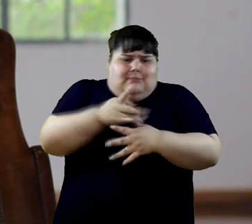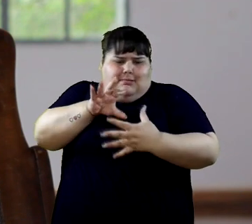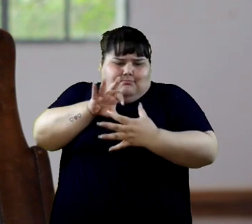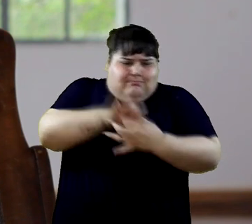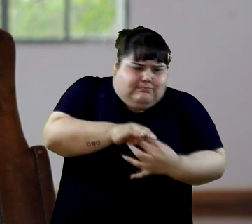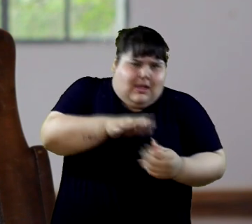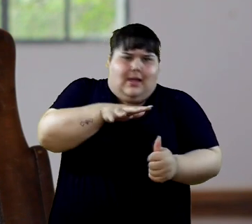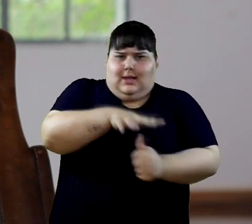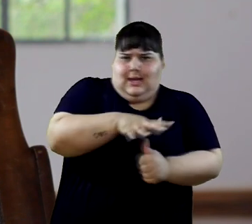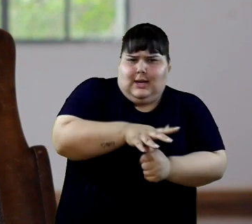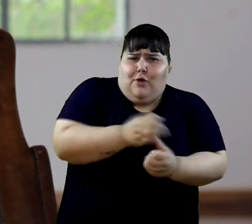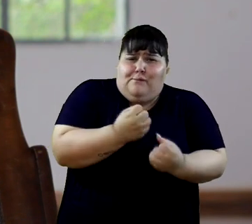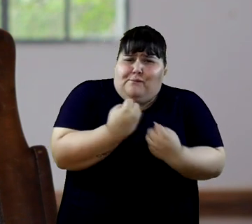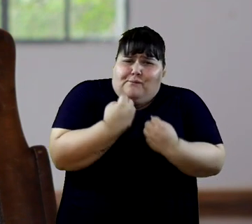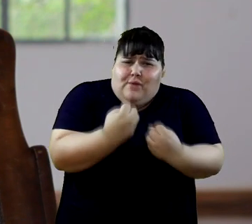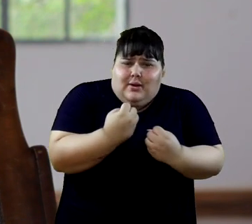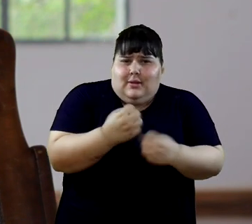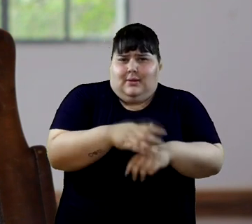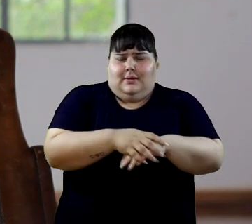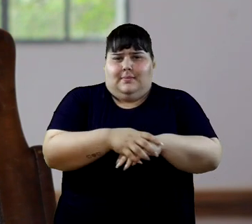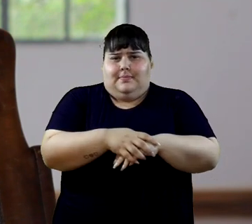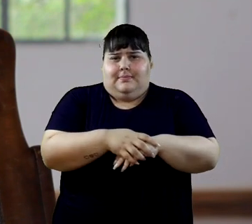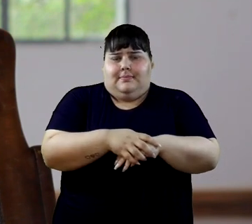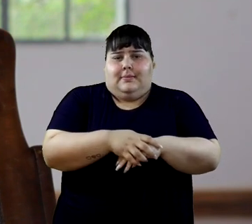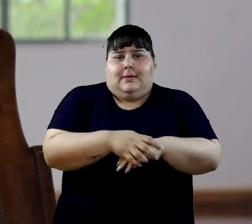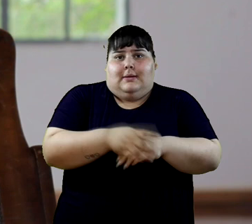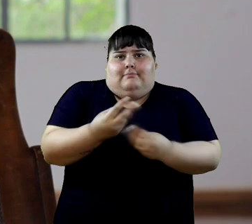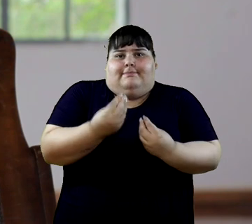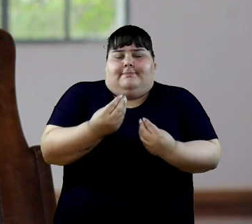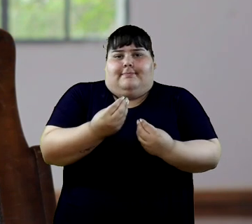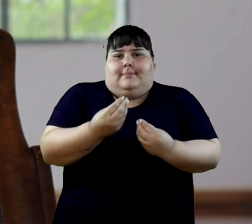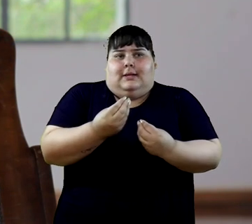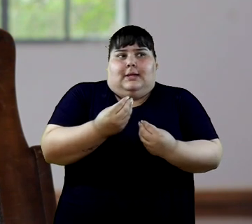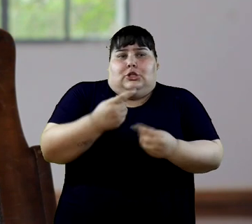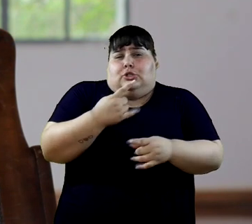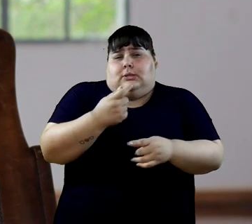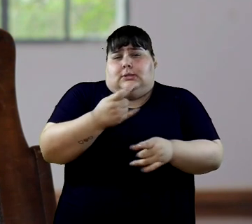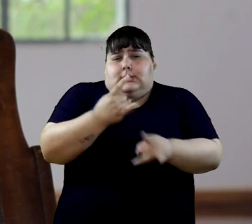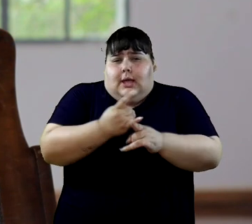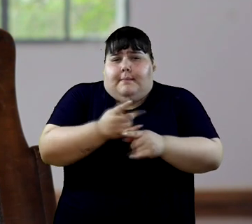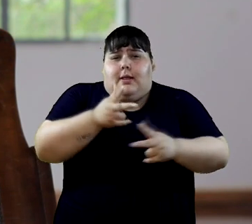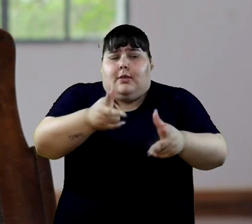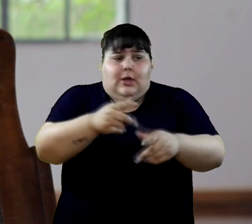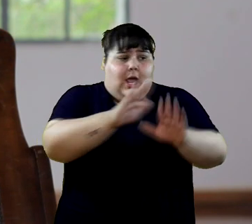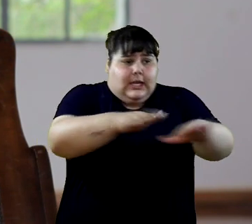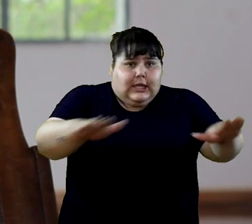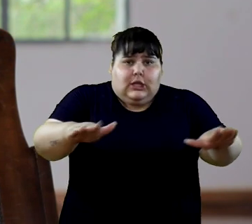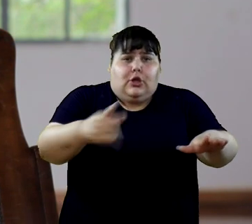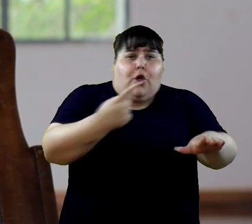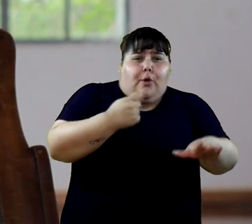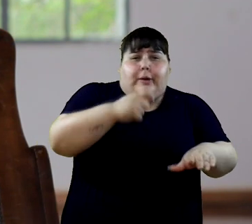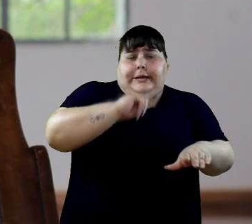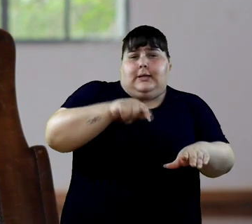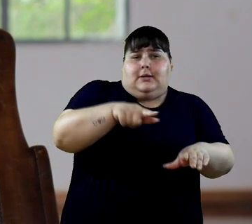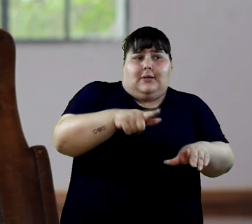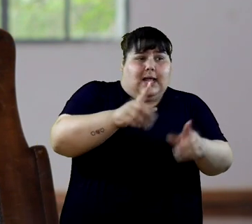sentido, ¿no? Muy fuerte, el género lo había sentido muy fuerte dentro de mí. Yo siempre digo, ¿no? Que ningún niño o niña pasa